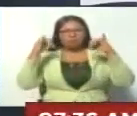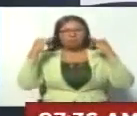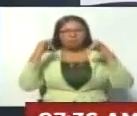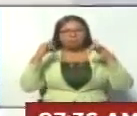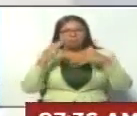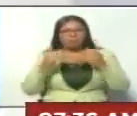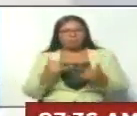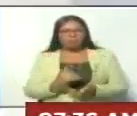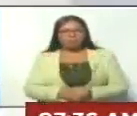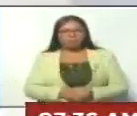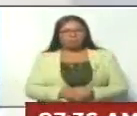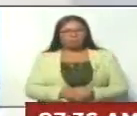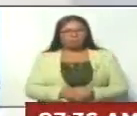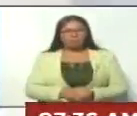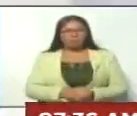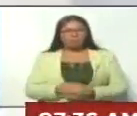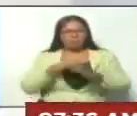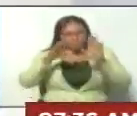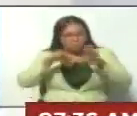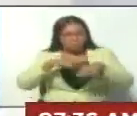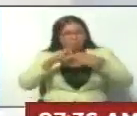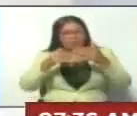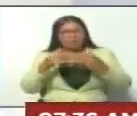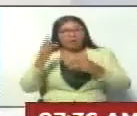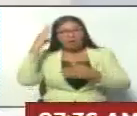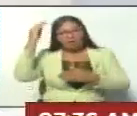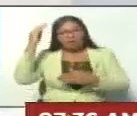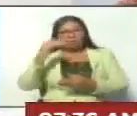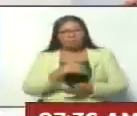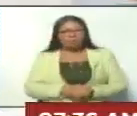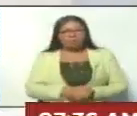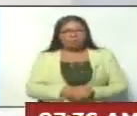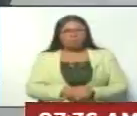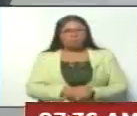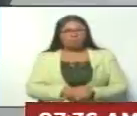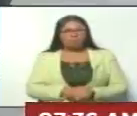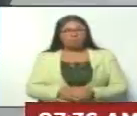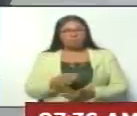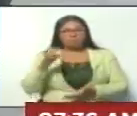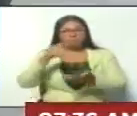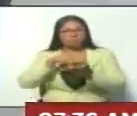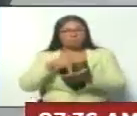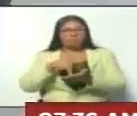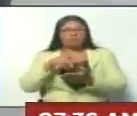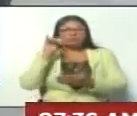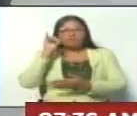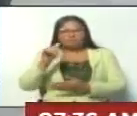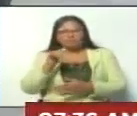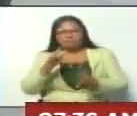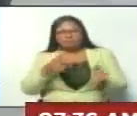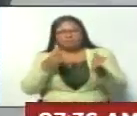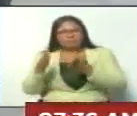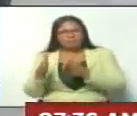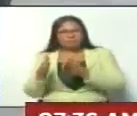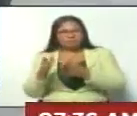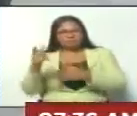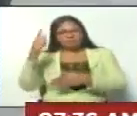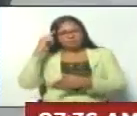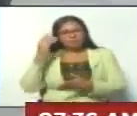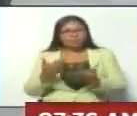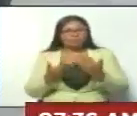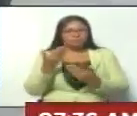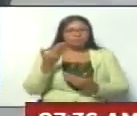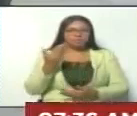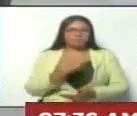digamos, los rituales principales hacia la diosa, ¿no? Y estará en Yaracuy. Y estará en Yaracuy, pero además entonces es una fecha simbólica